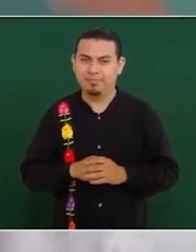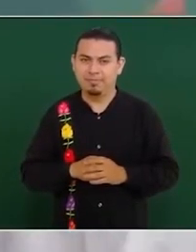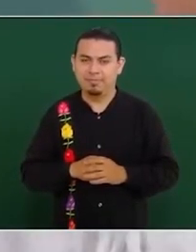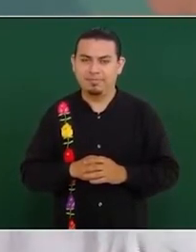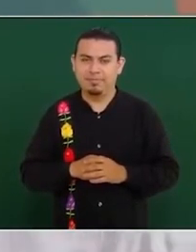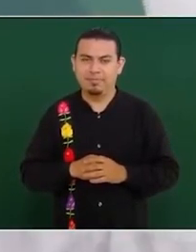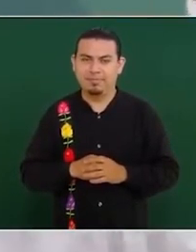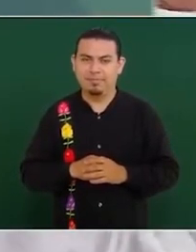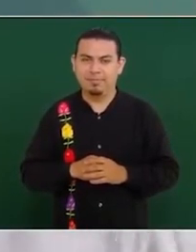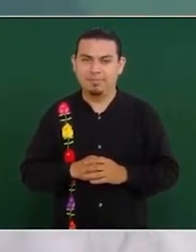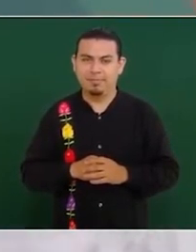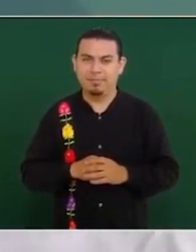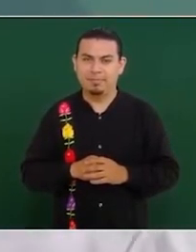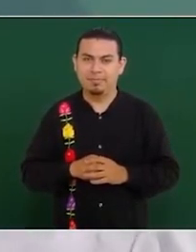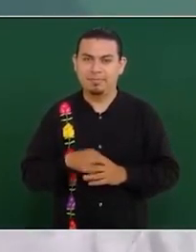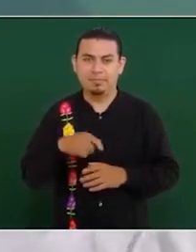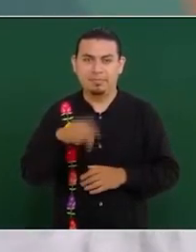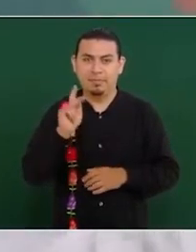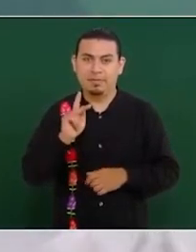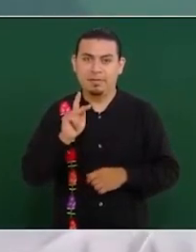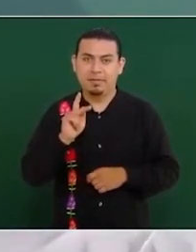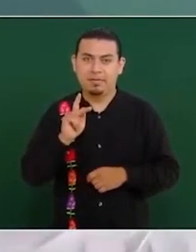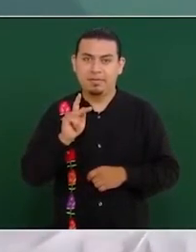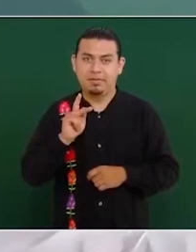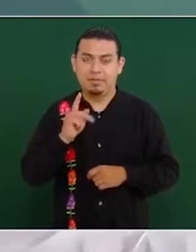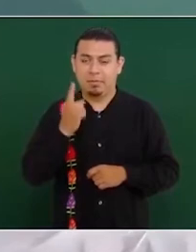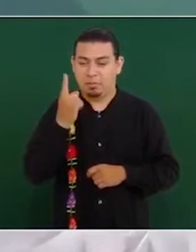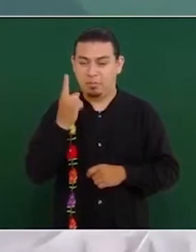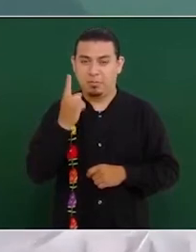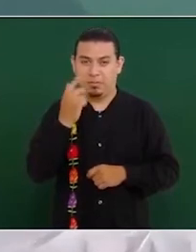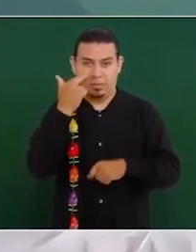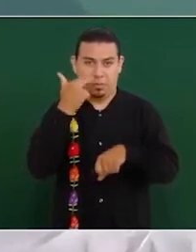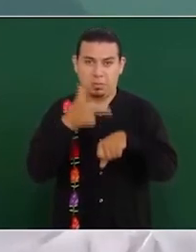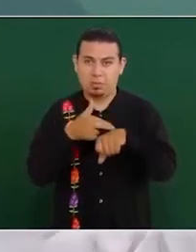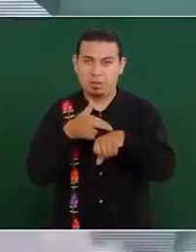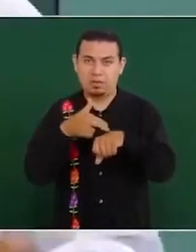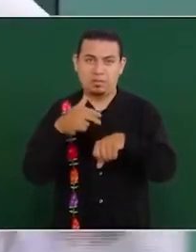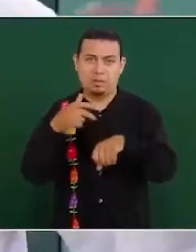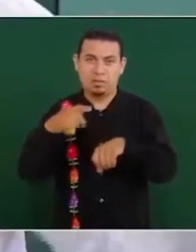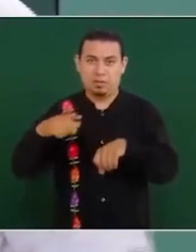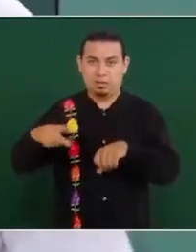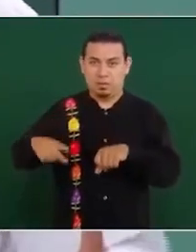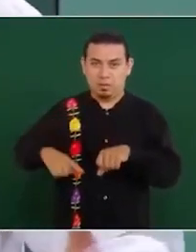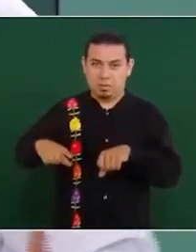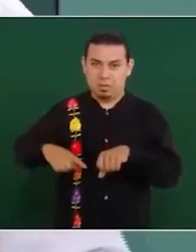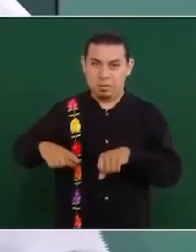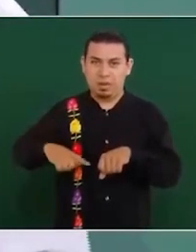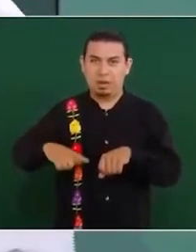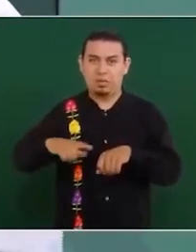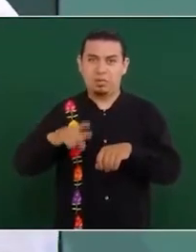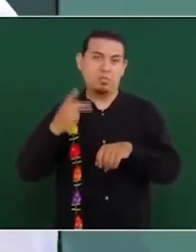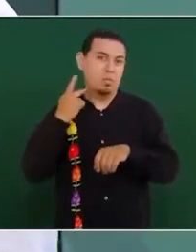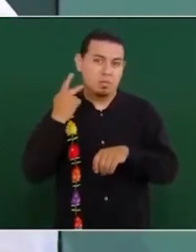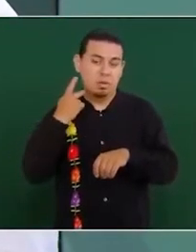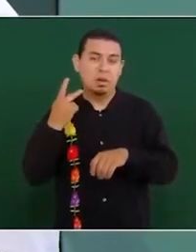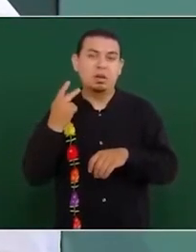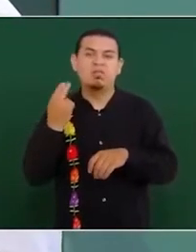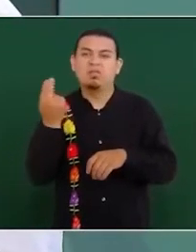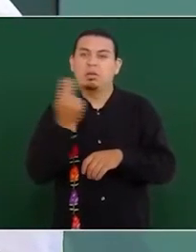y lo mínimo que tiene que hacer un dirigente es escuchar